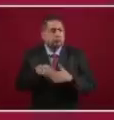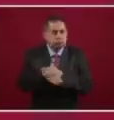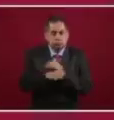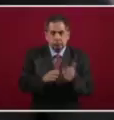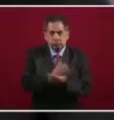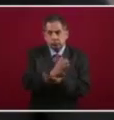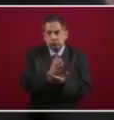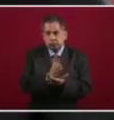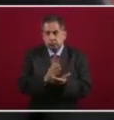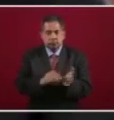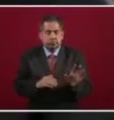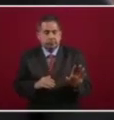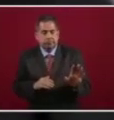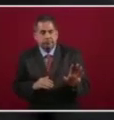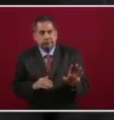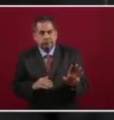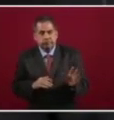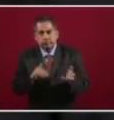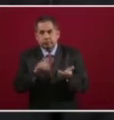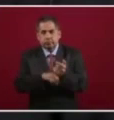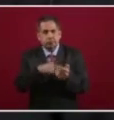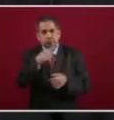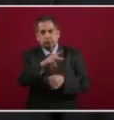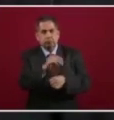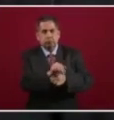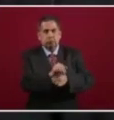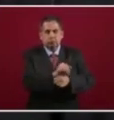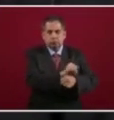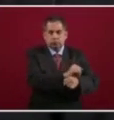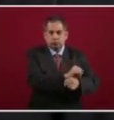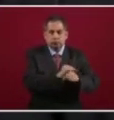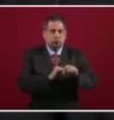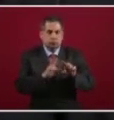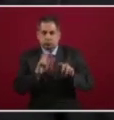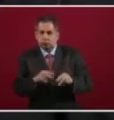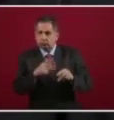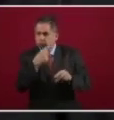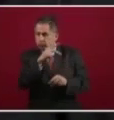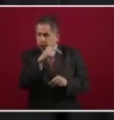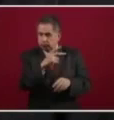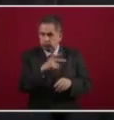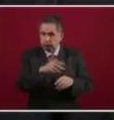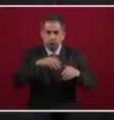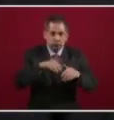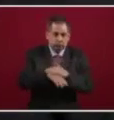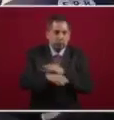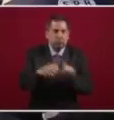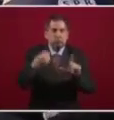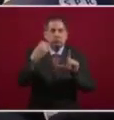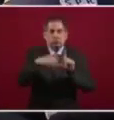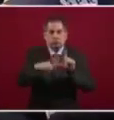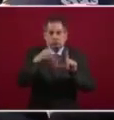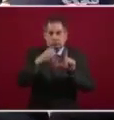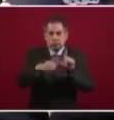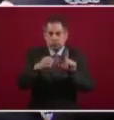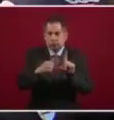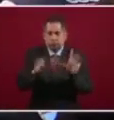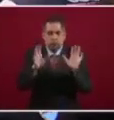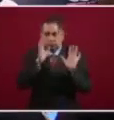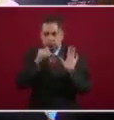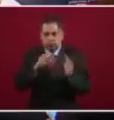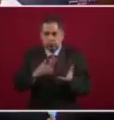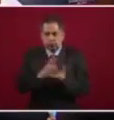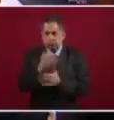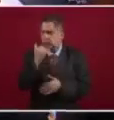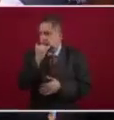intervenir en la investigación en El Paso, Texas. Dije